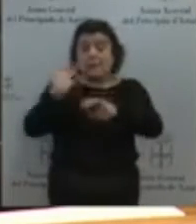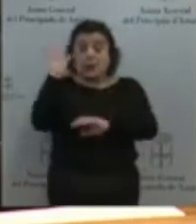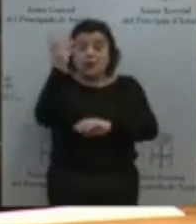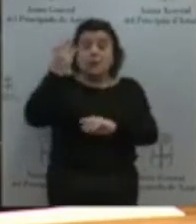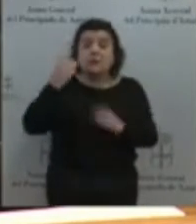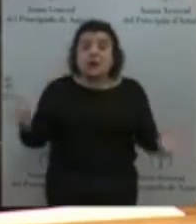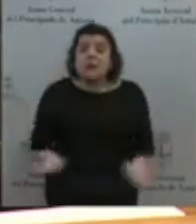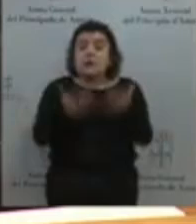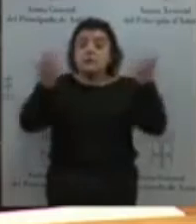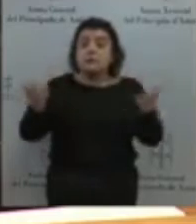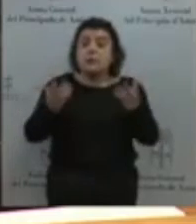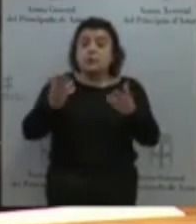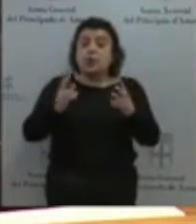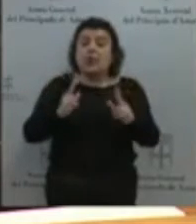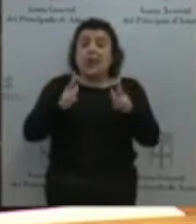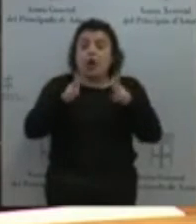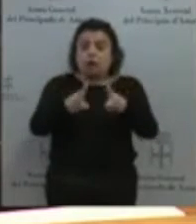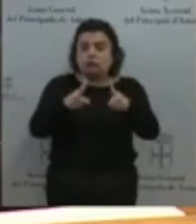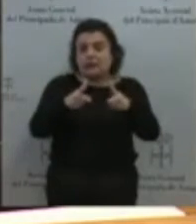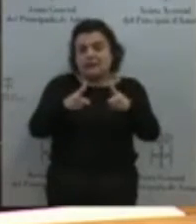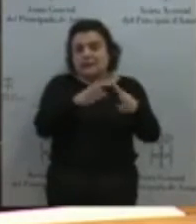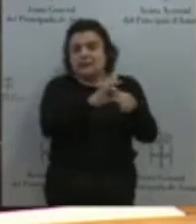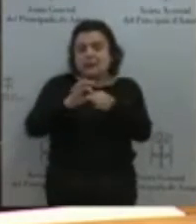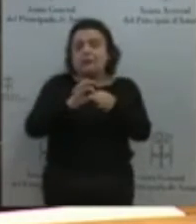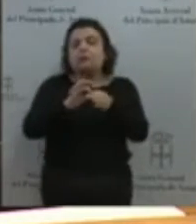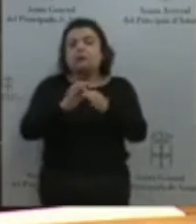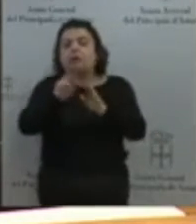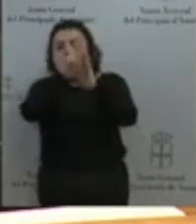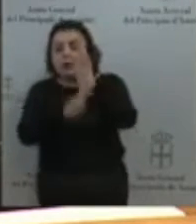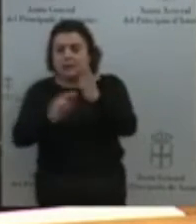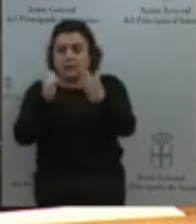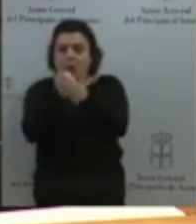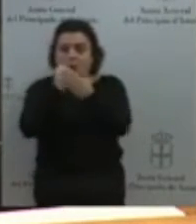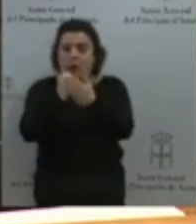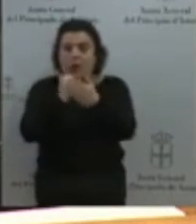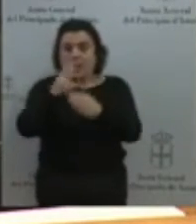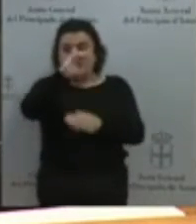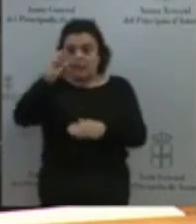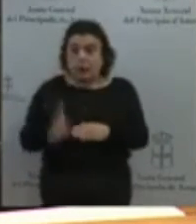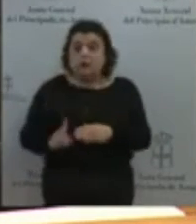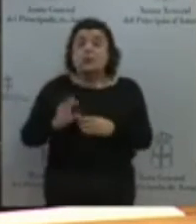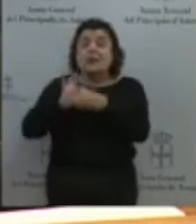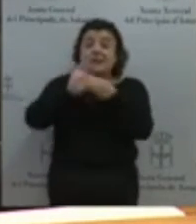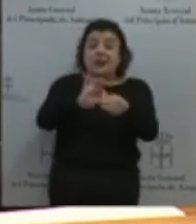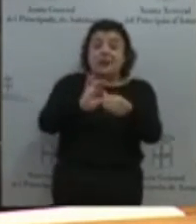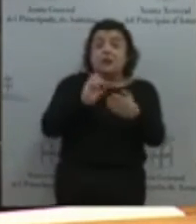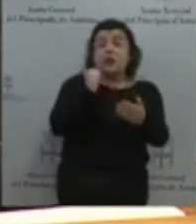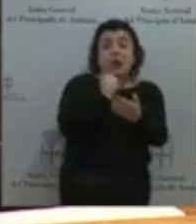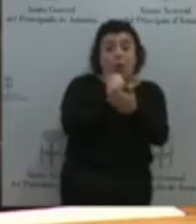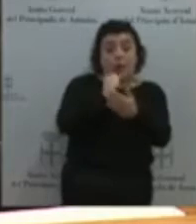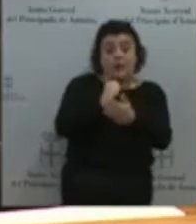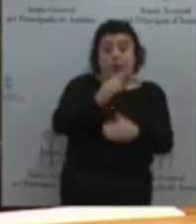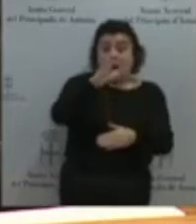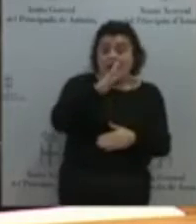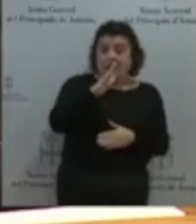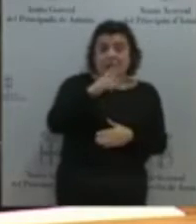huelga de carbono. Tocante a la huelga hídrica, non se tiene constancia de que con calter general se produza una medría de la presión